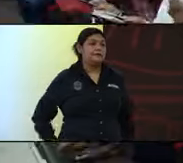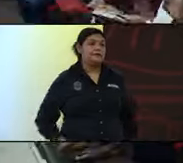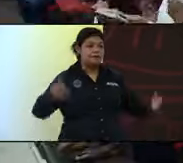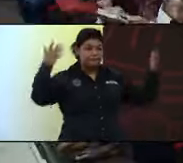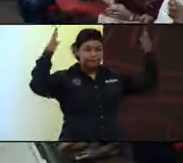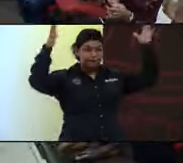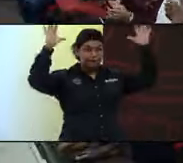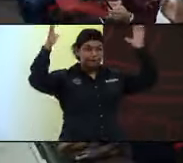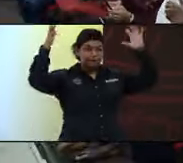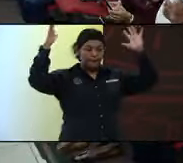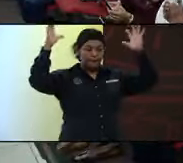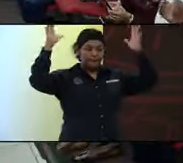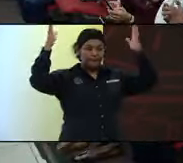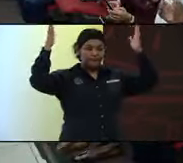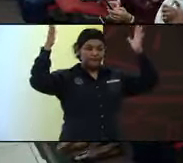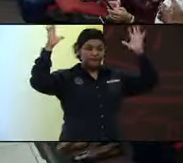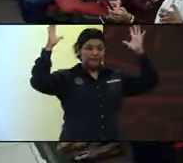Muy bien, bueno,